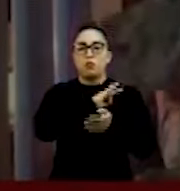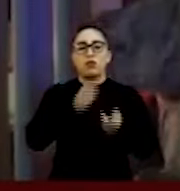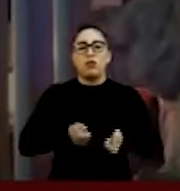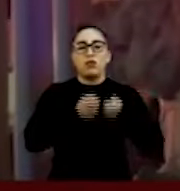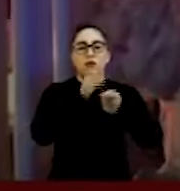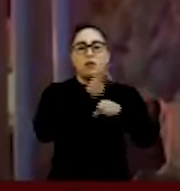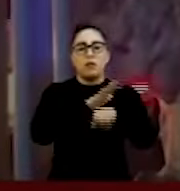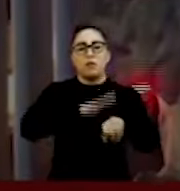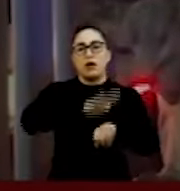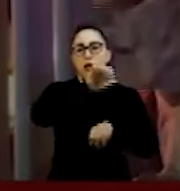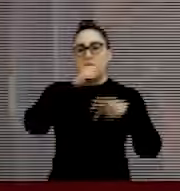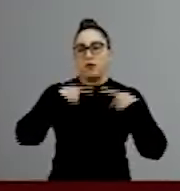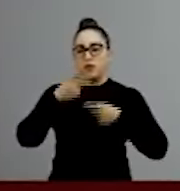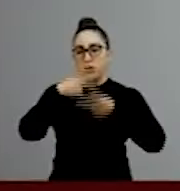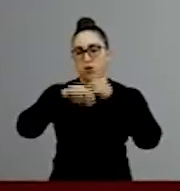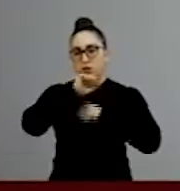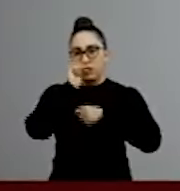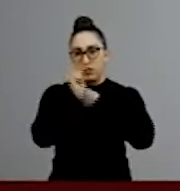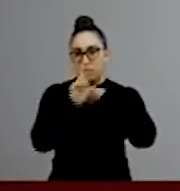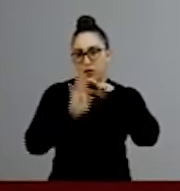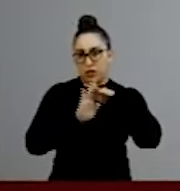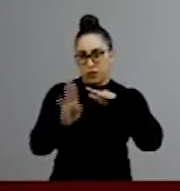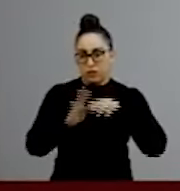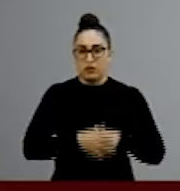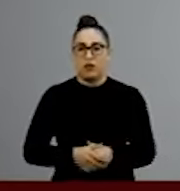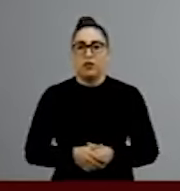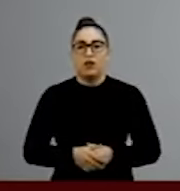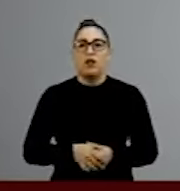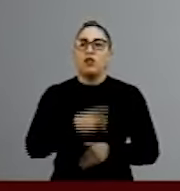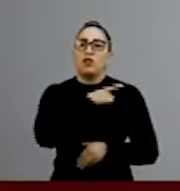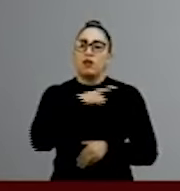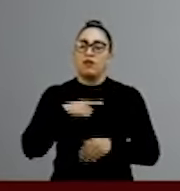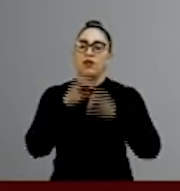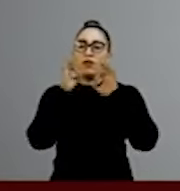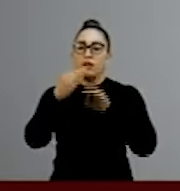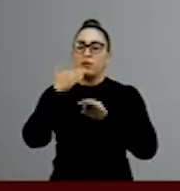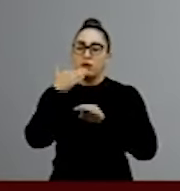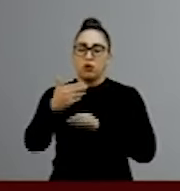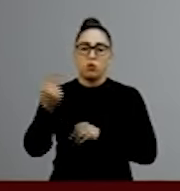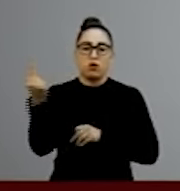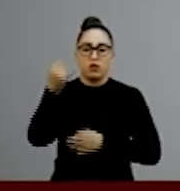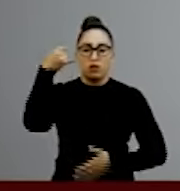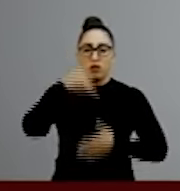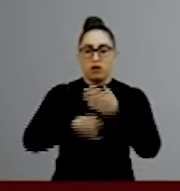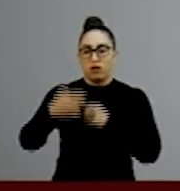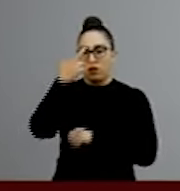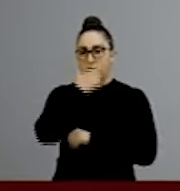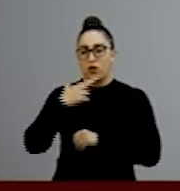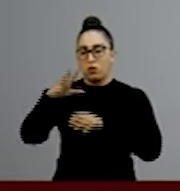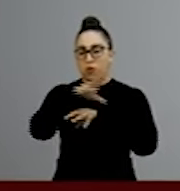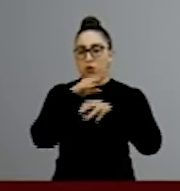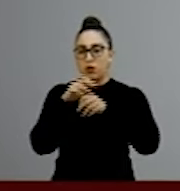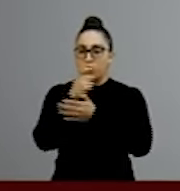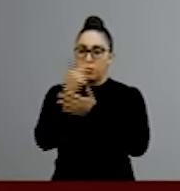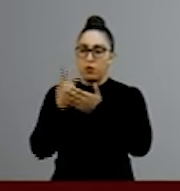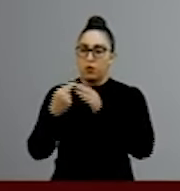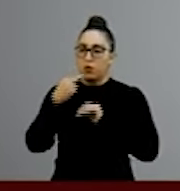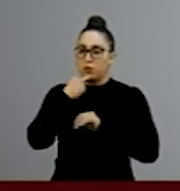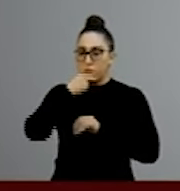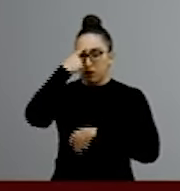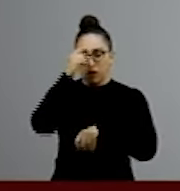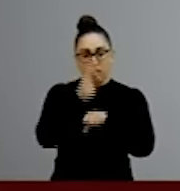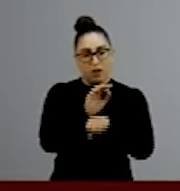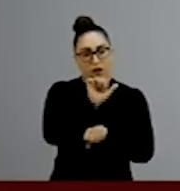migrantes. Tenemos que hacer una revisión integral urgente de la política